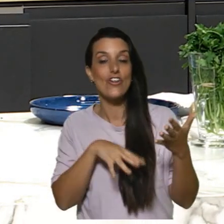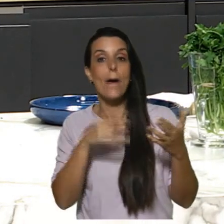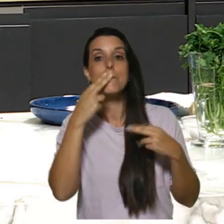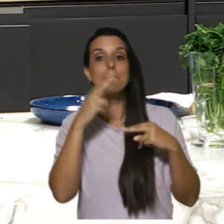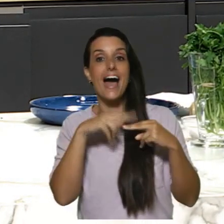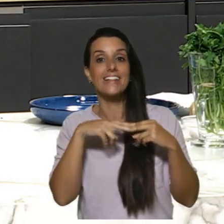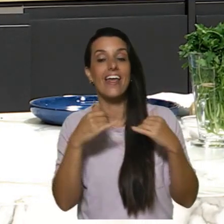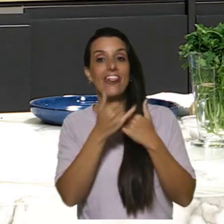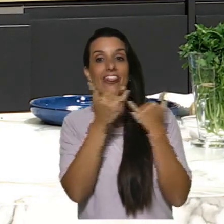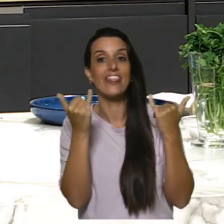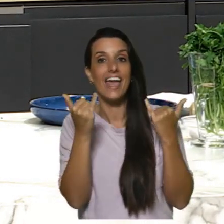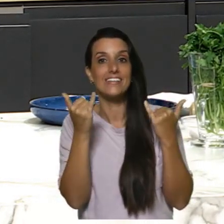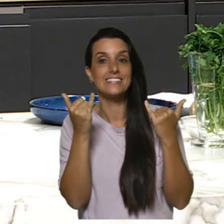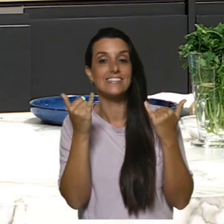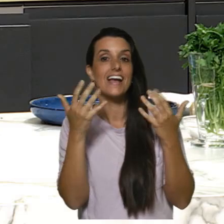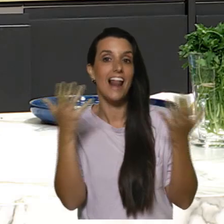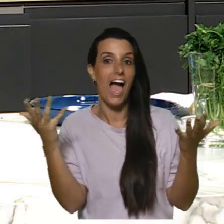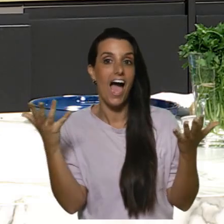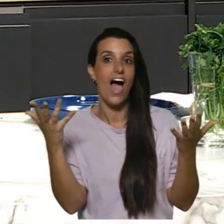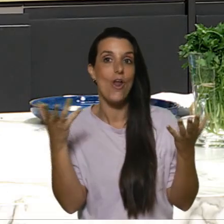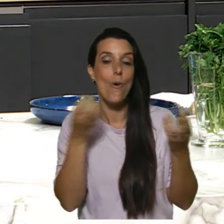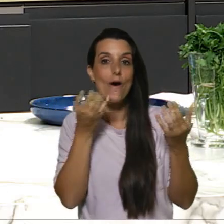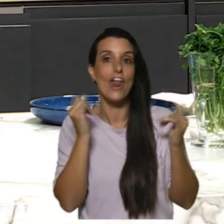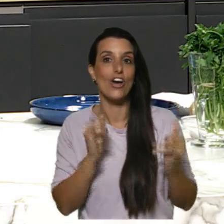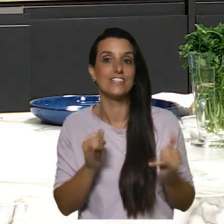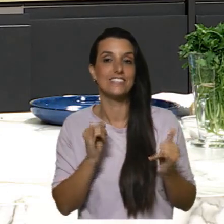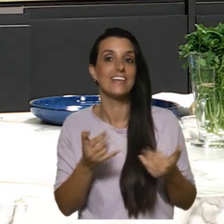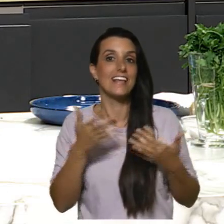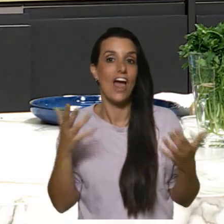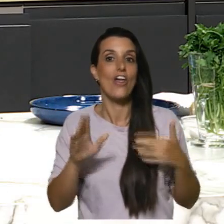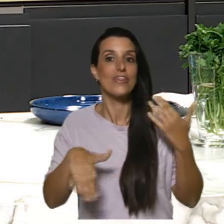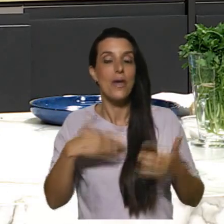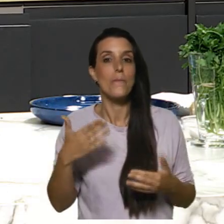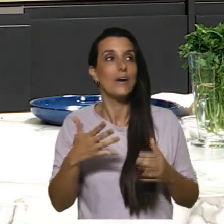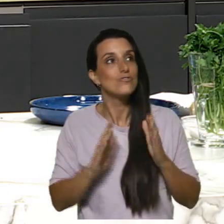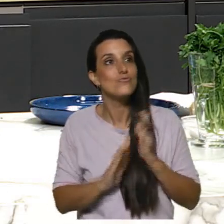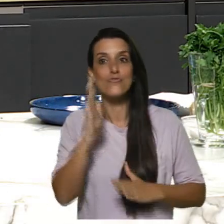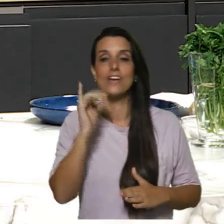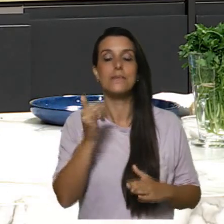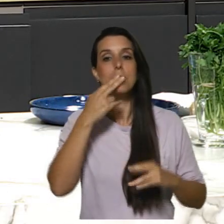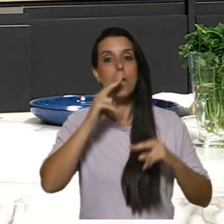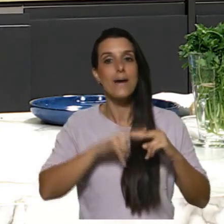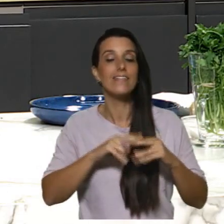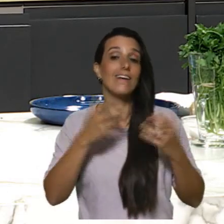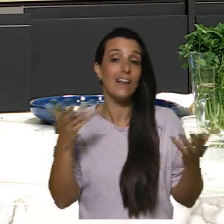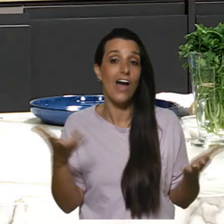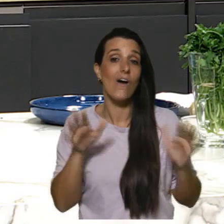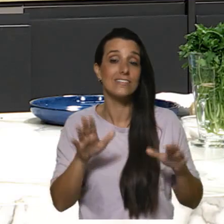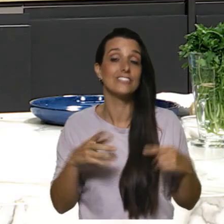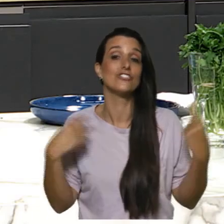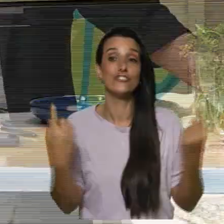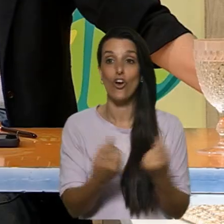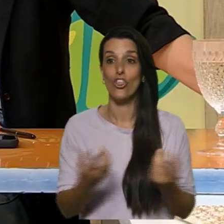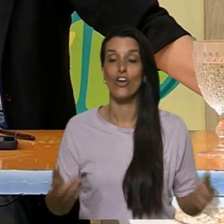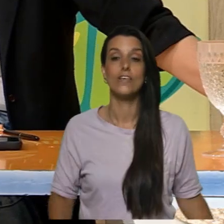martes son los días como de menos venta. Y bueno. ¿No? Sí, claro. Después ya empieza a repuntar. Y bueno, martes, es la teoría que tenemos. Es la